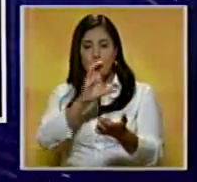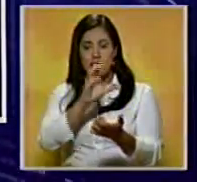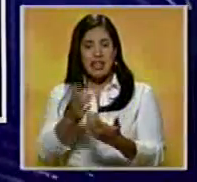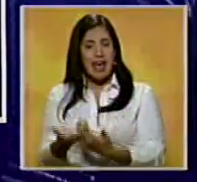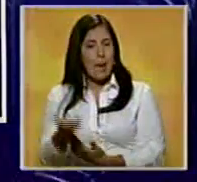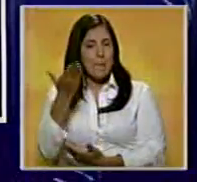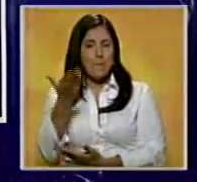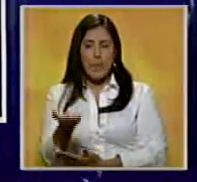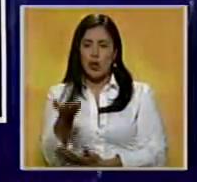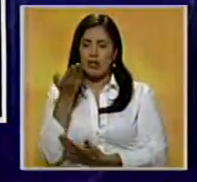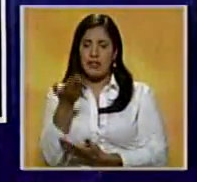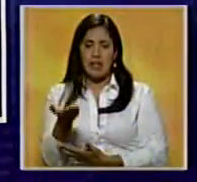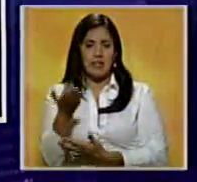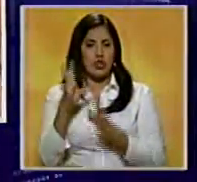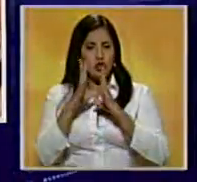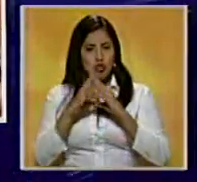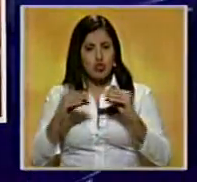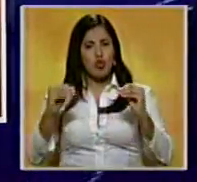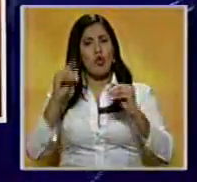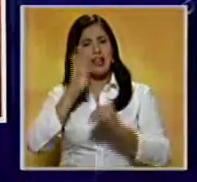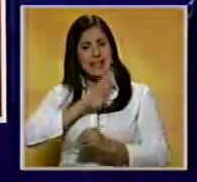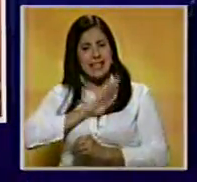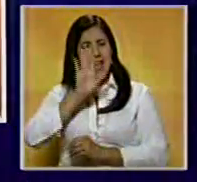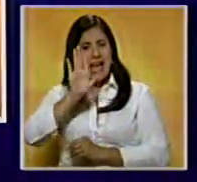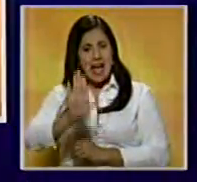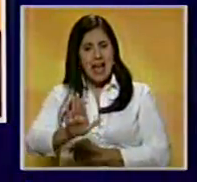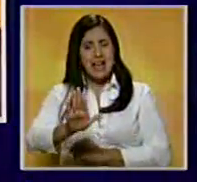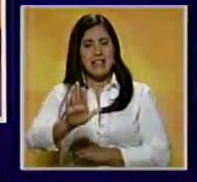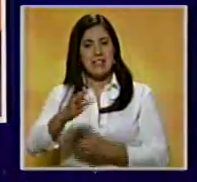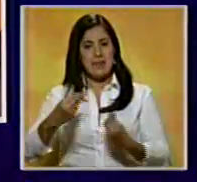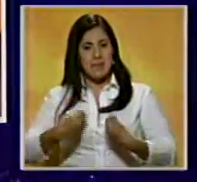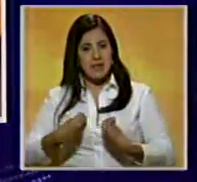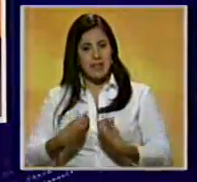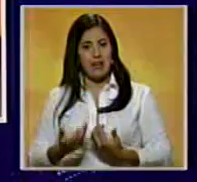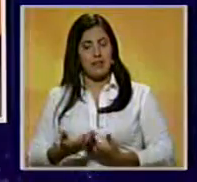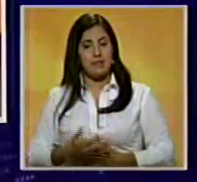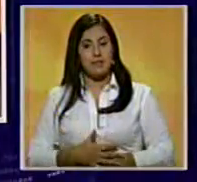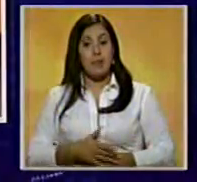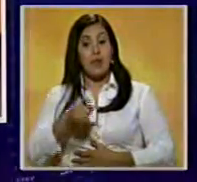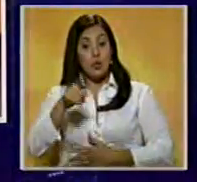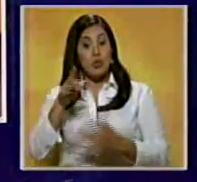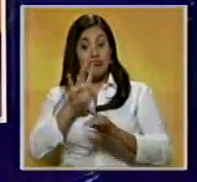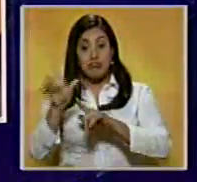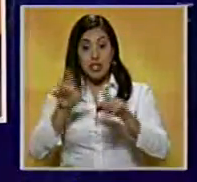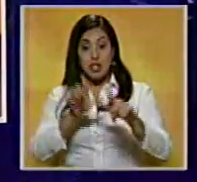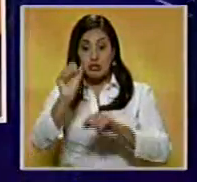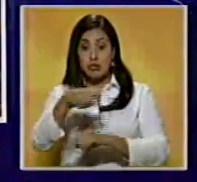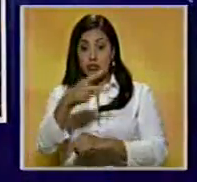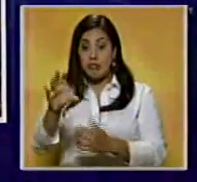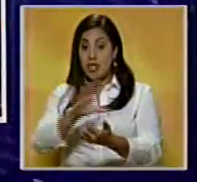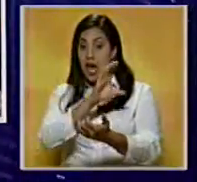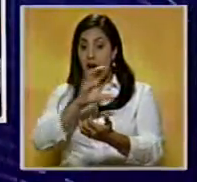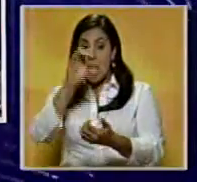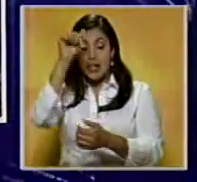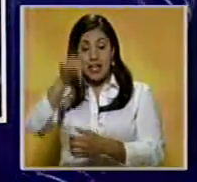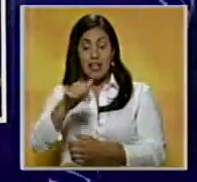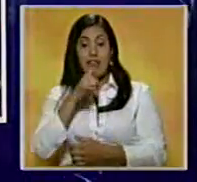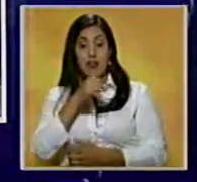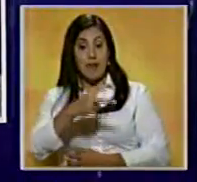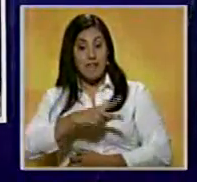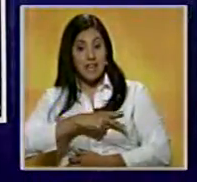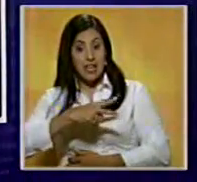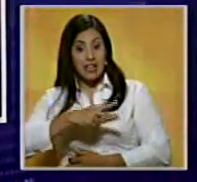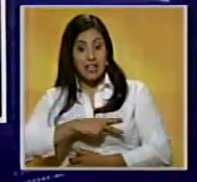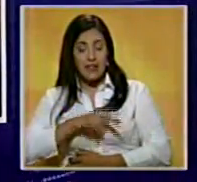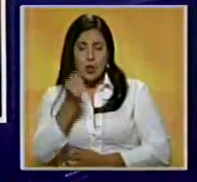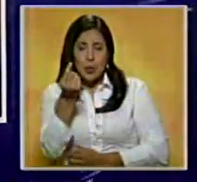es importante para todo lo que tenga que ver con vivir. Bueno, usted está listo para cantarnos aquí a través del noticiero